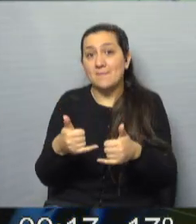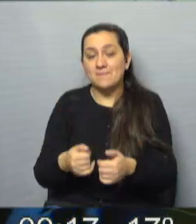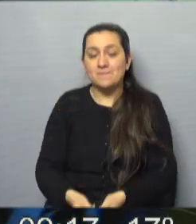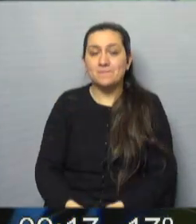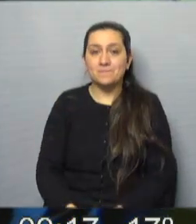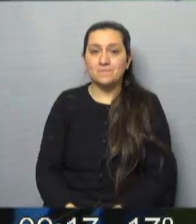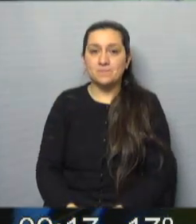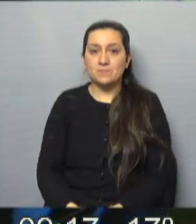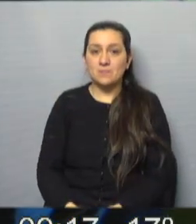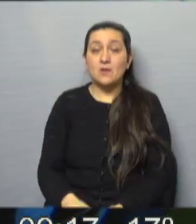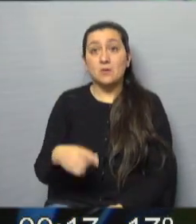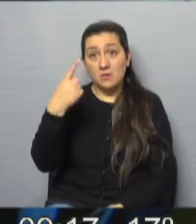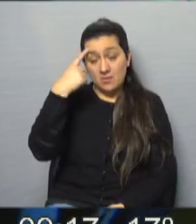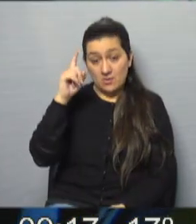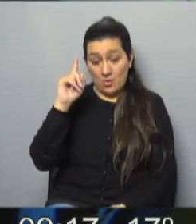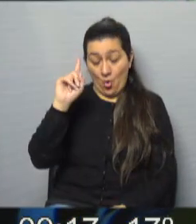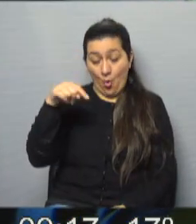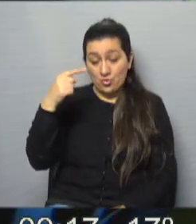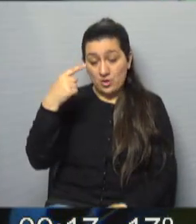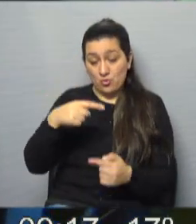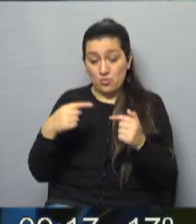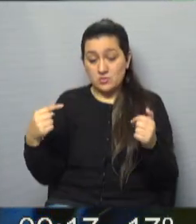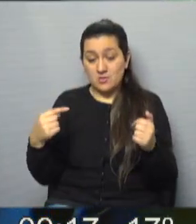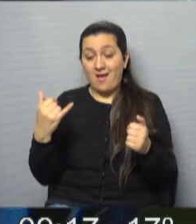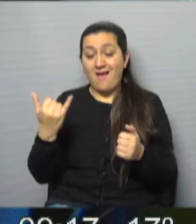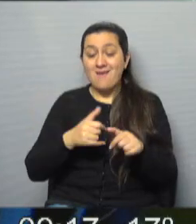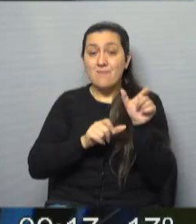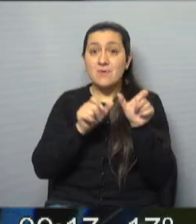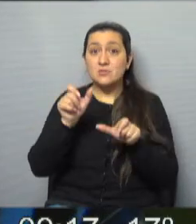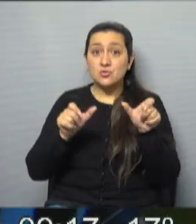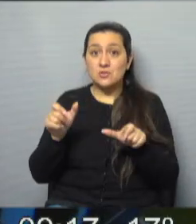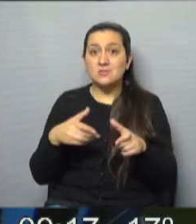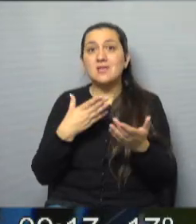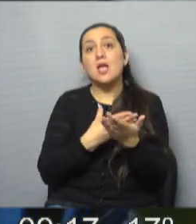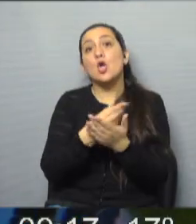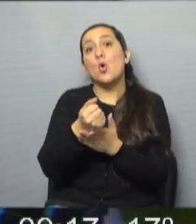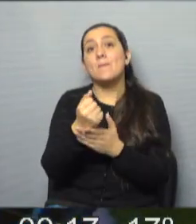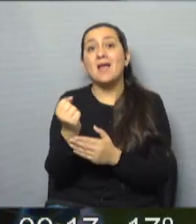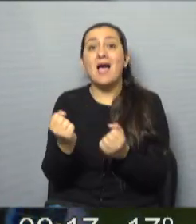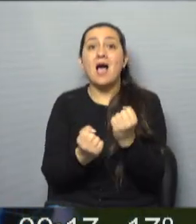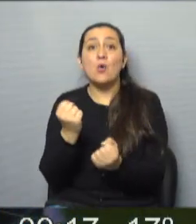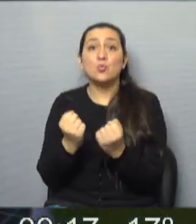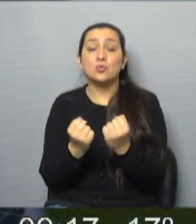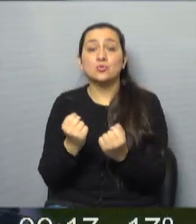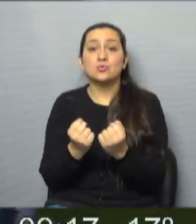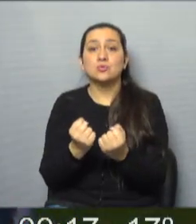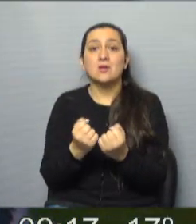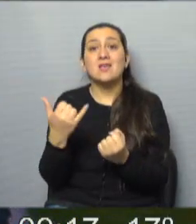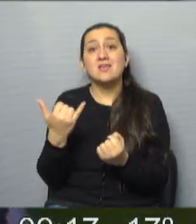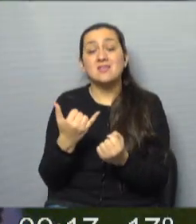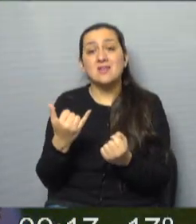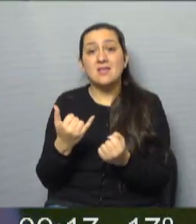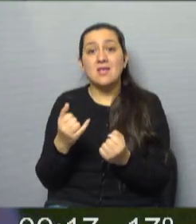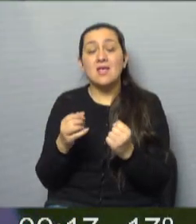que ha sucedido, sin duda. Hay gente que compra coches y pone empleados propios